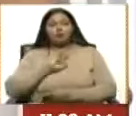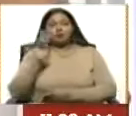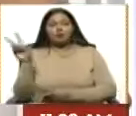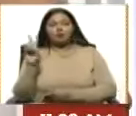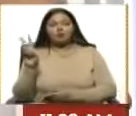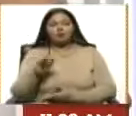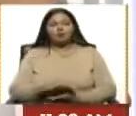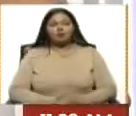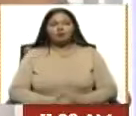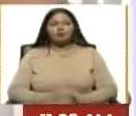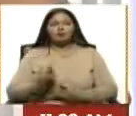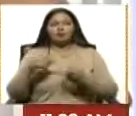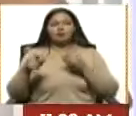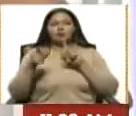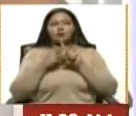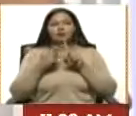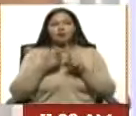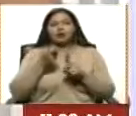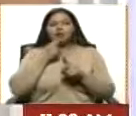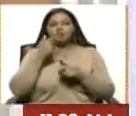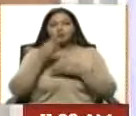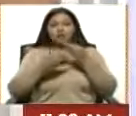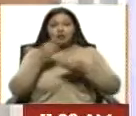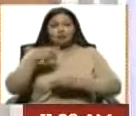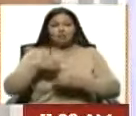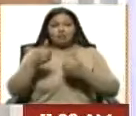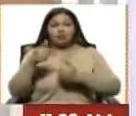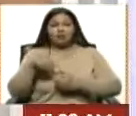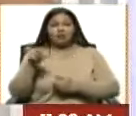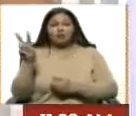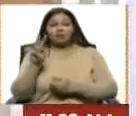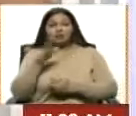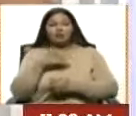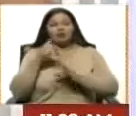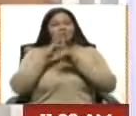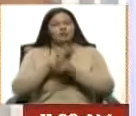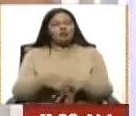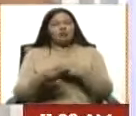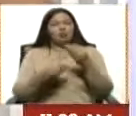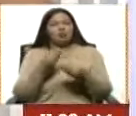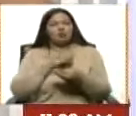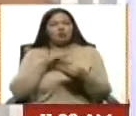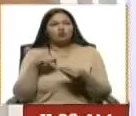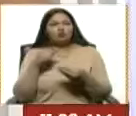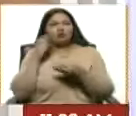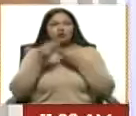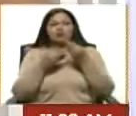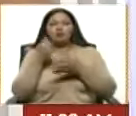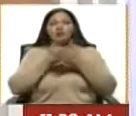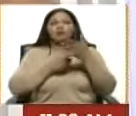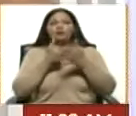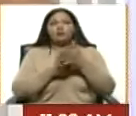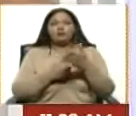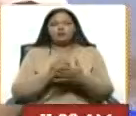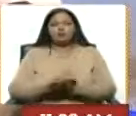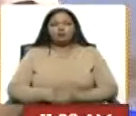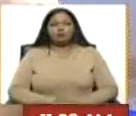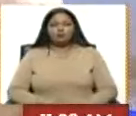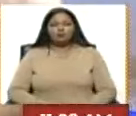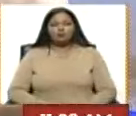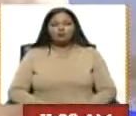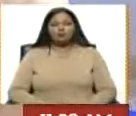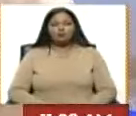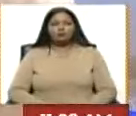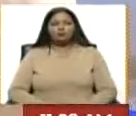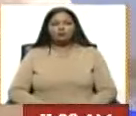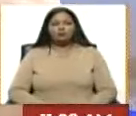que ver con las cosas positivas o lo que se haga bien en Venezuela, tratan de eliminarlo. ¿Cómo nosotros estamos allí y cómo hacemos esa batalla en contra de él? Bueno, yo creo que es